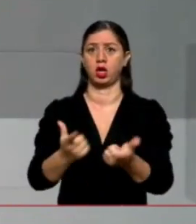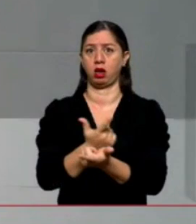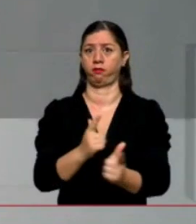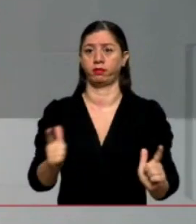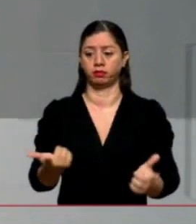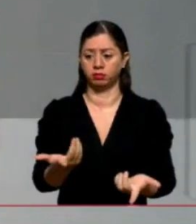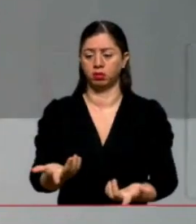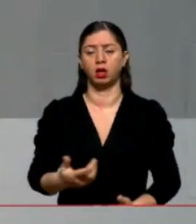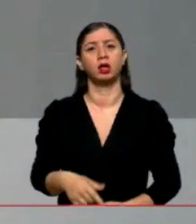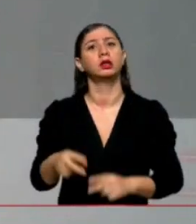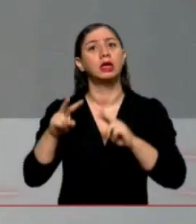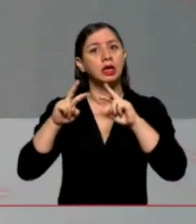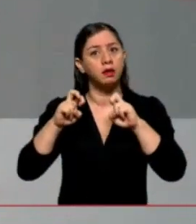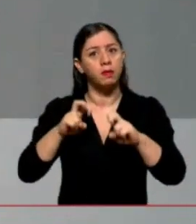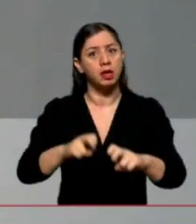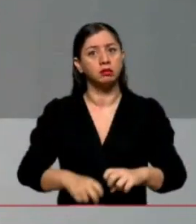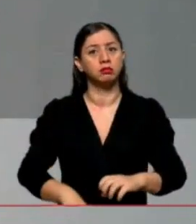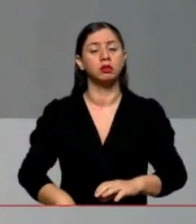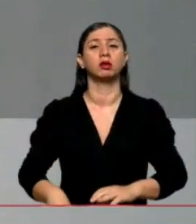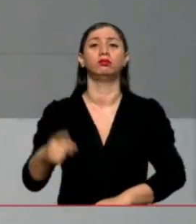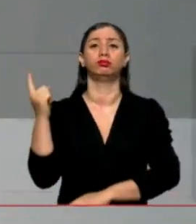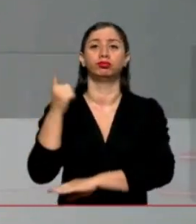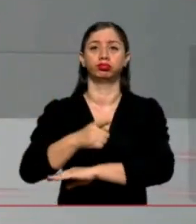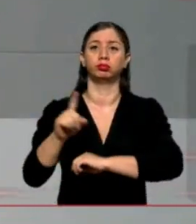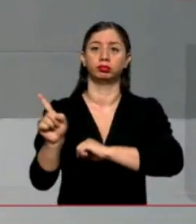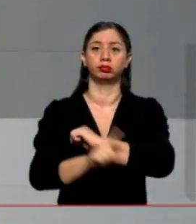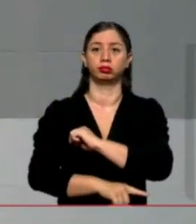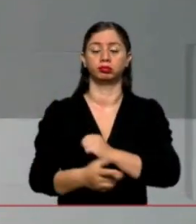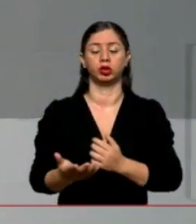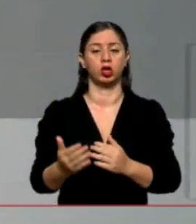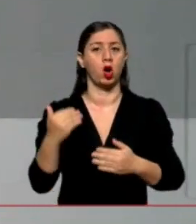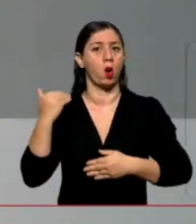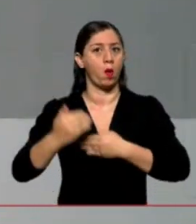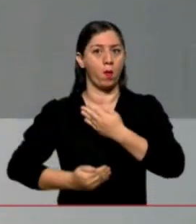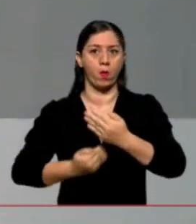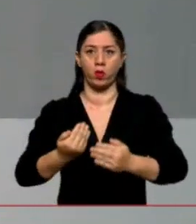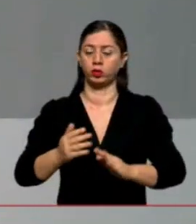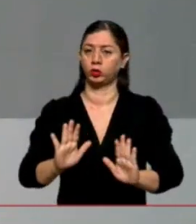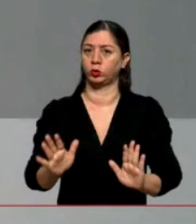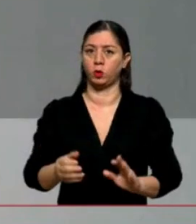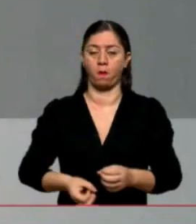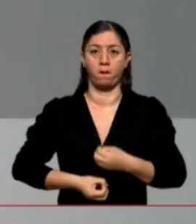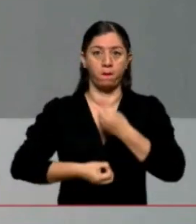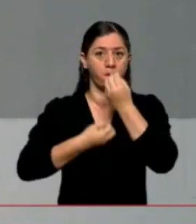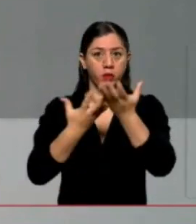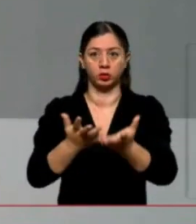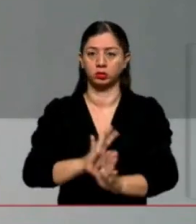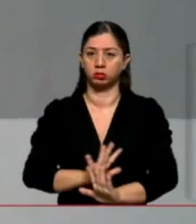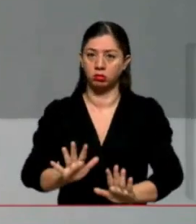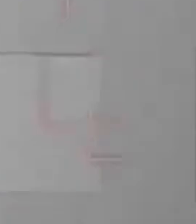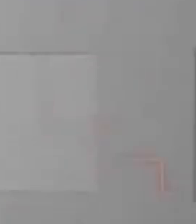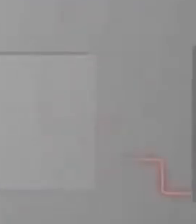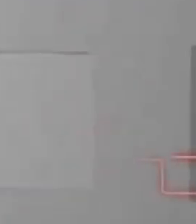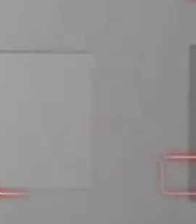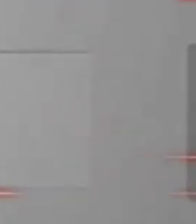están investigando y que por los que se los está juzgando. En ese proceso no nos podemos pues manifestar mucho porque es un proceso que está avanzando.